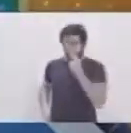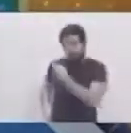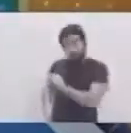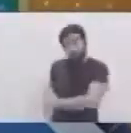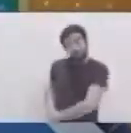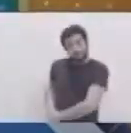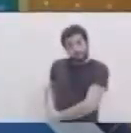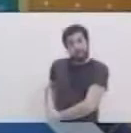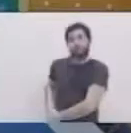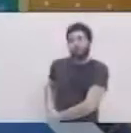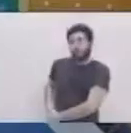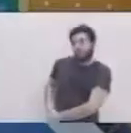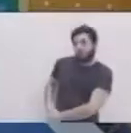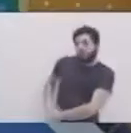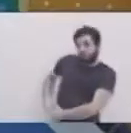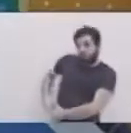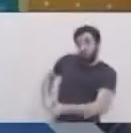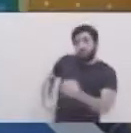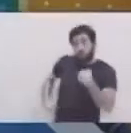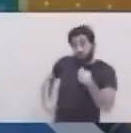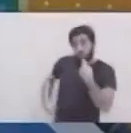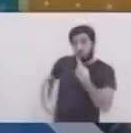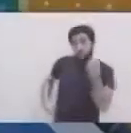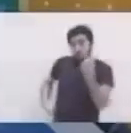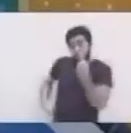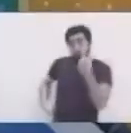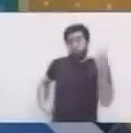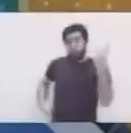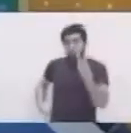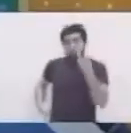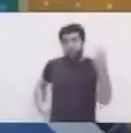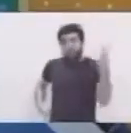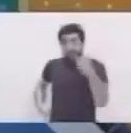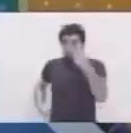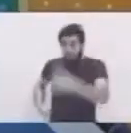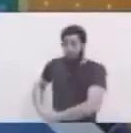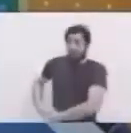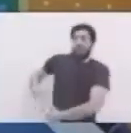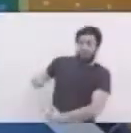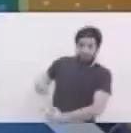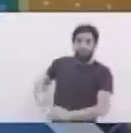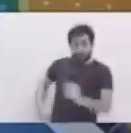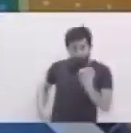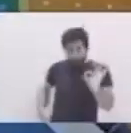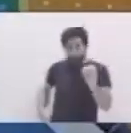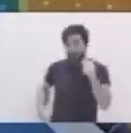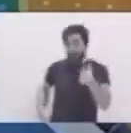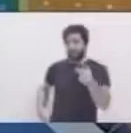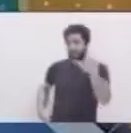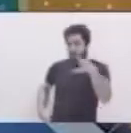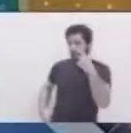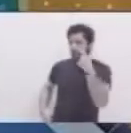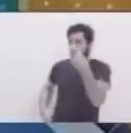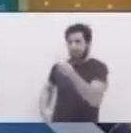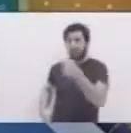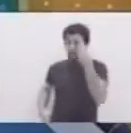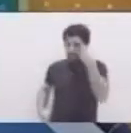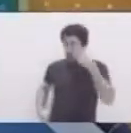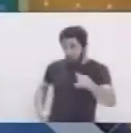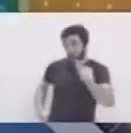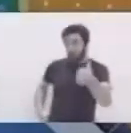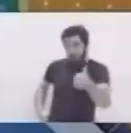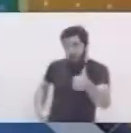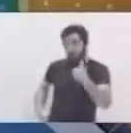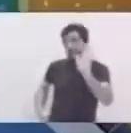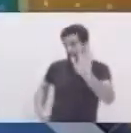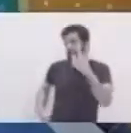Entonces, vamos a sacarla cuando yo diga a tres. Y vamos a repartir esos polvos mágicos en nuestra bolsa mágica. ¿De acuerdo? Perfecto, me parece.